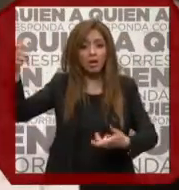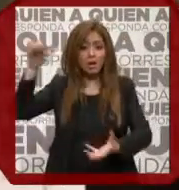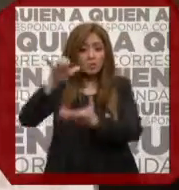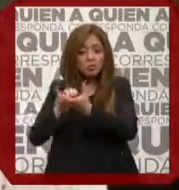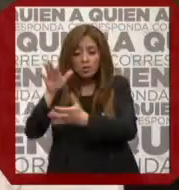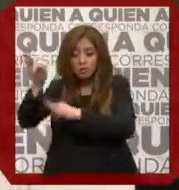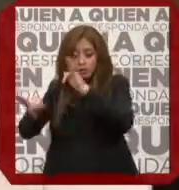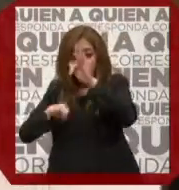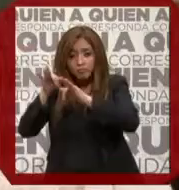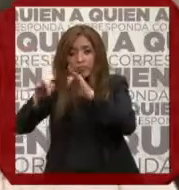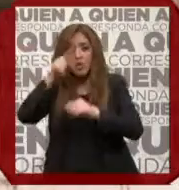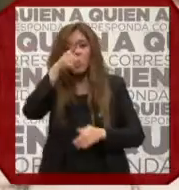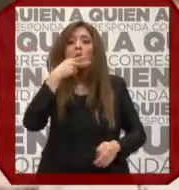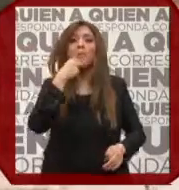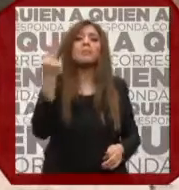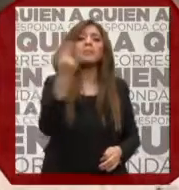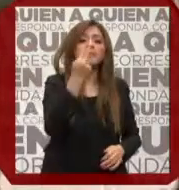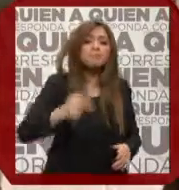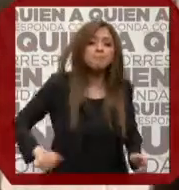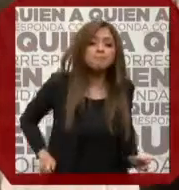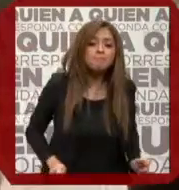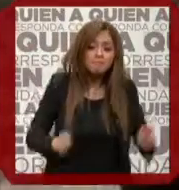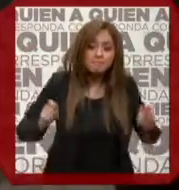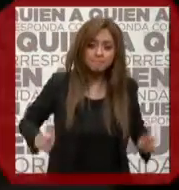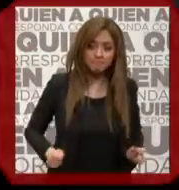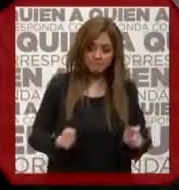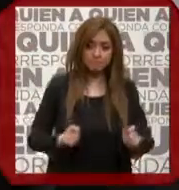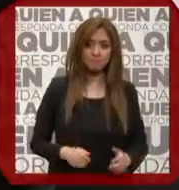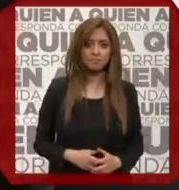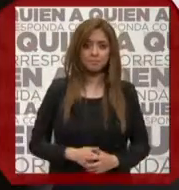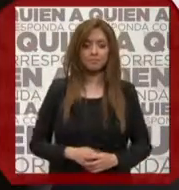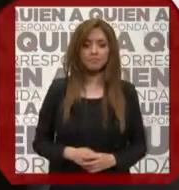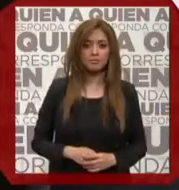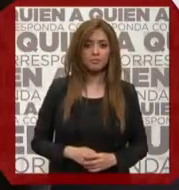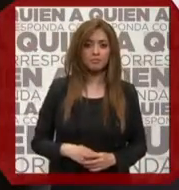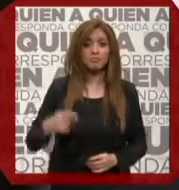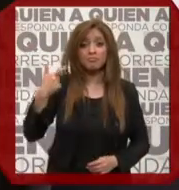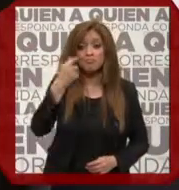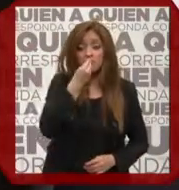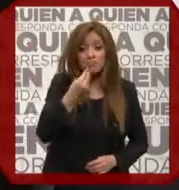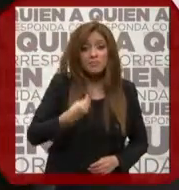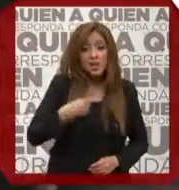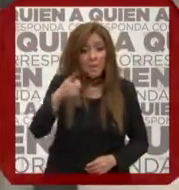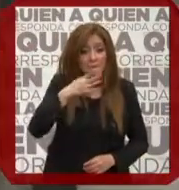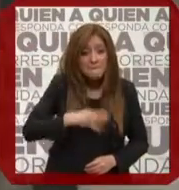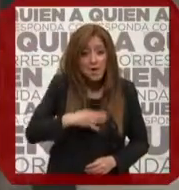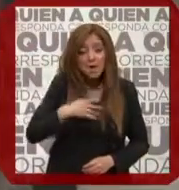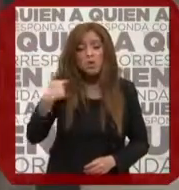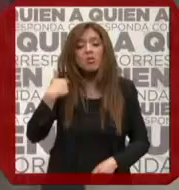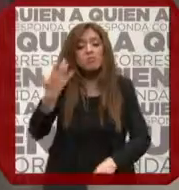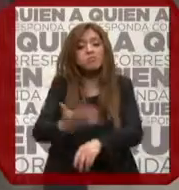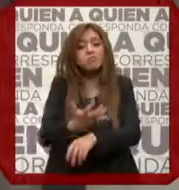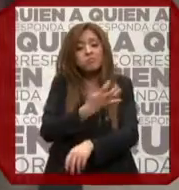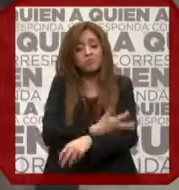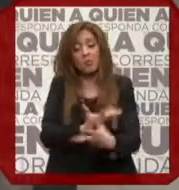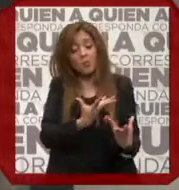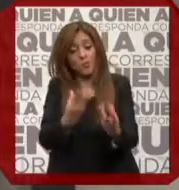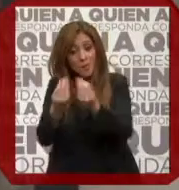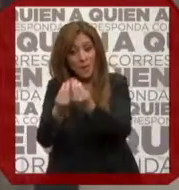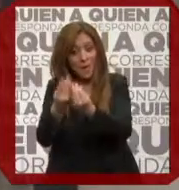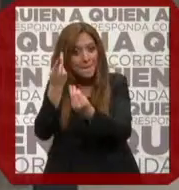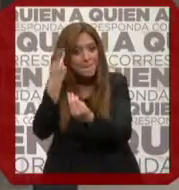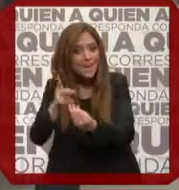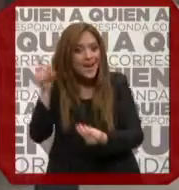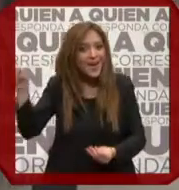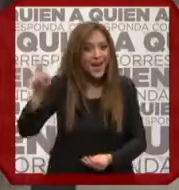una silla de ruedas. Yo tengo que estar con él. Hasta para ir al baño yo tengo que llevarlo. Y desde Guandacareo,